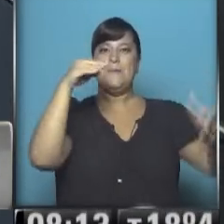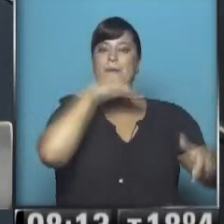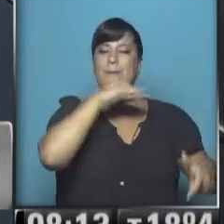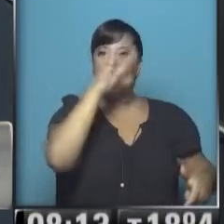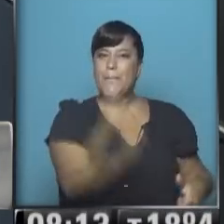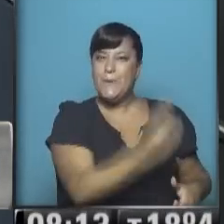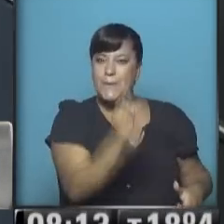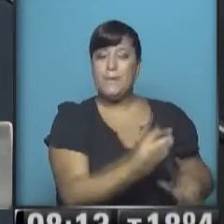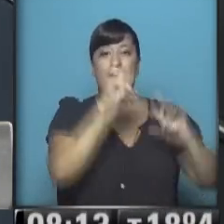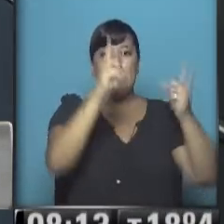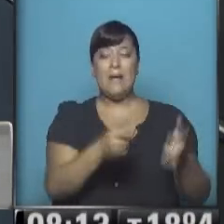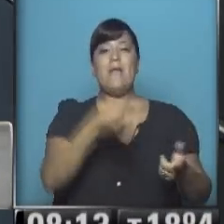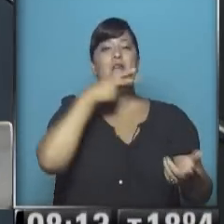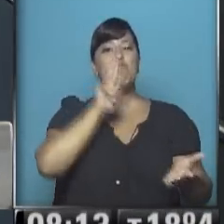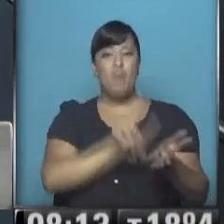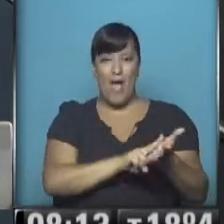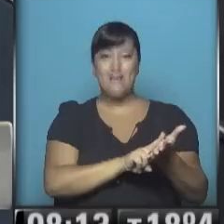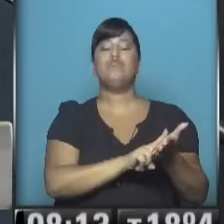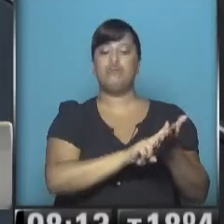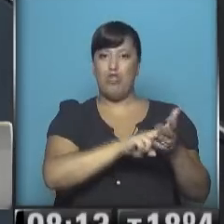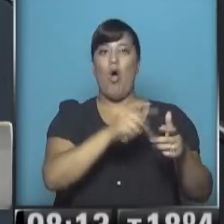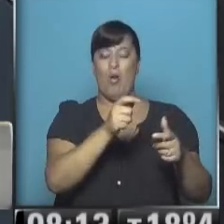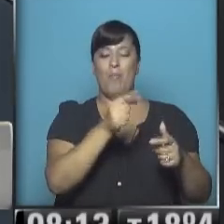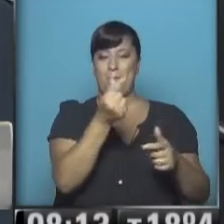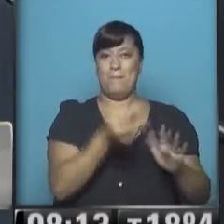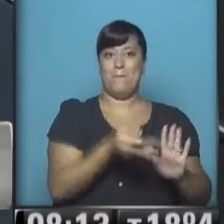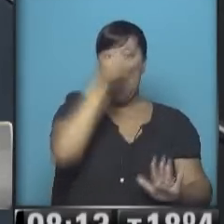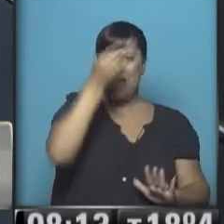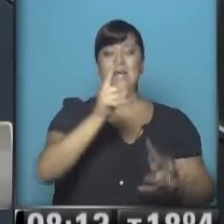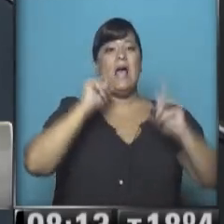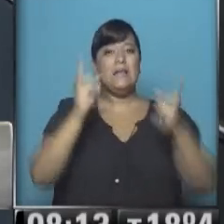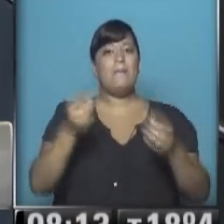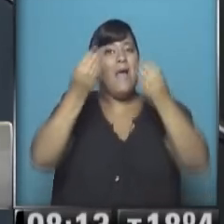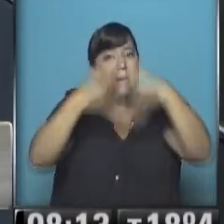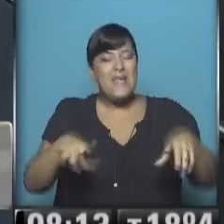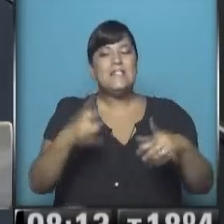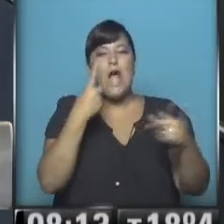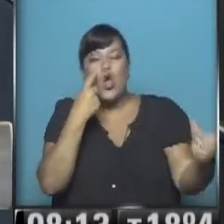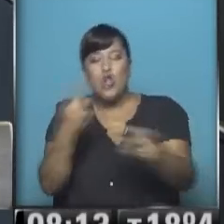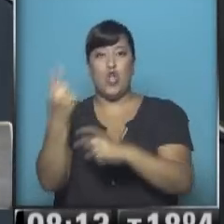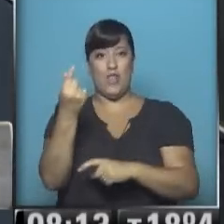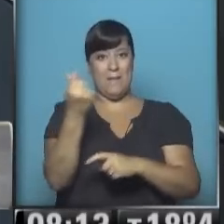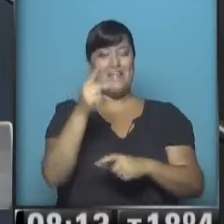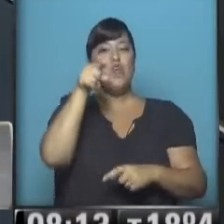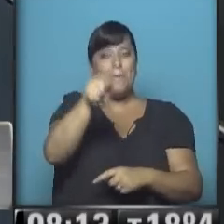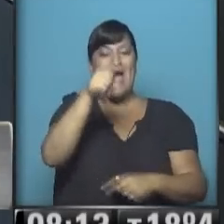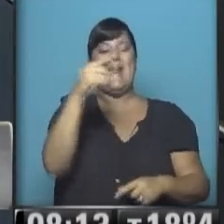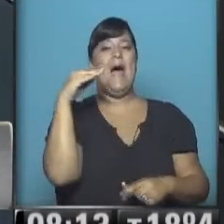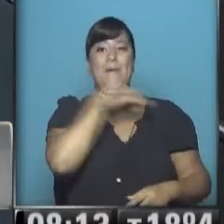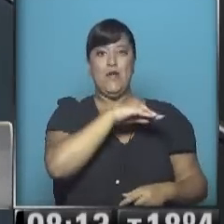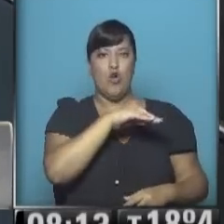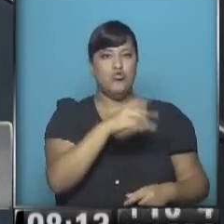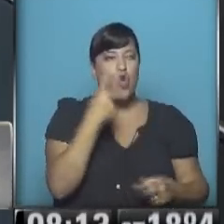exención del impuesto a los vinos espumantes sino también para la apuesta en marcha el observatorio de precios para la cadena vitivinícola y